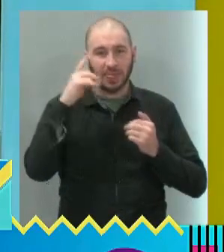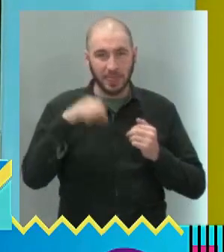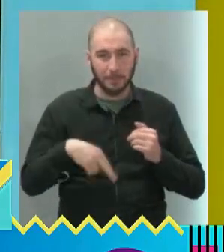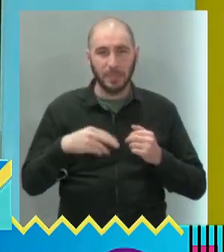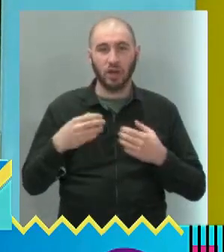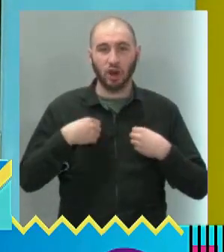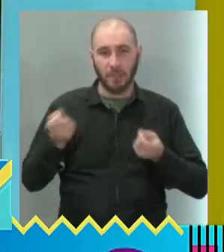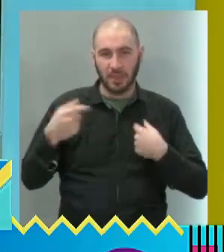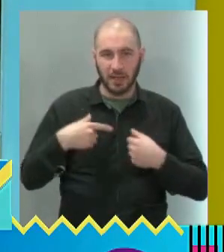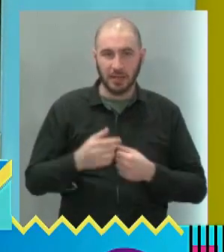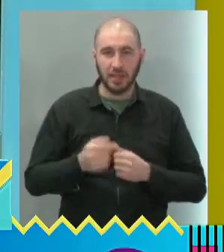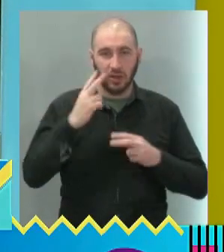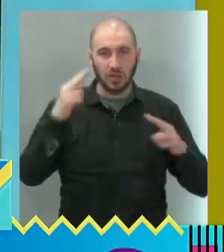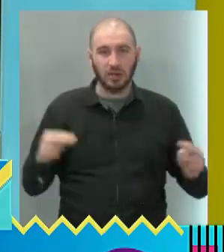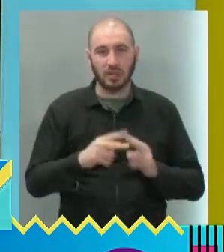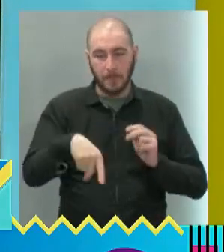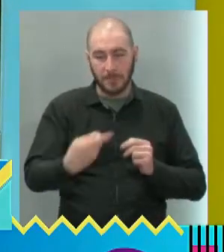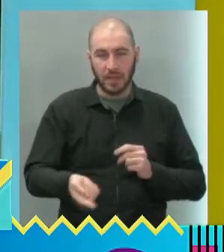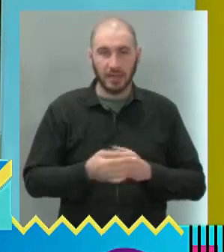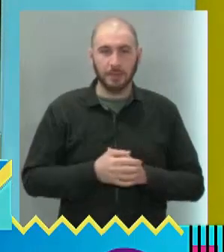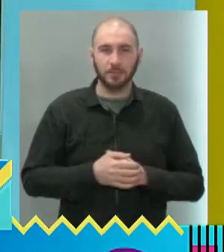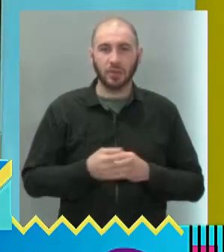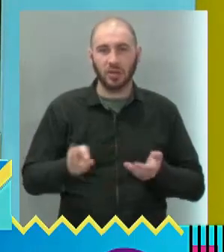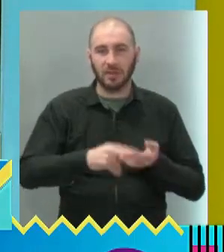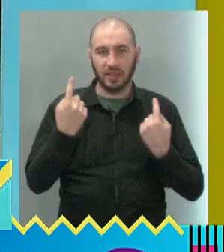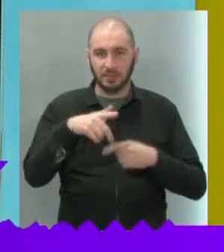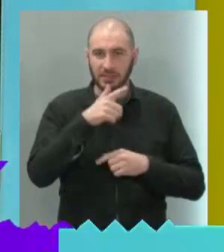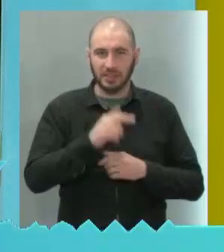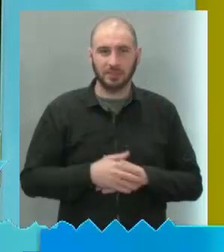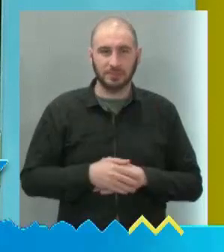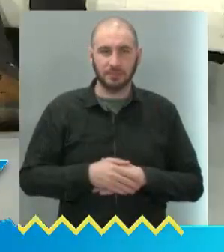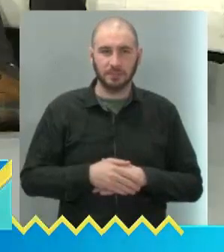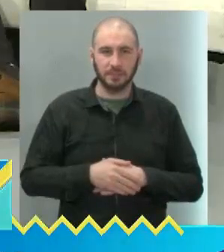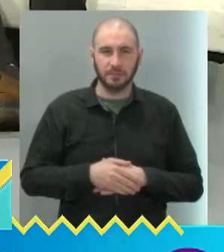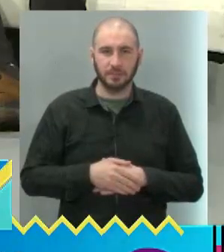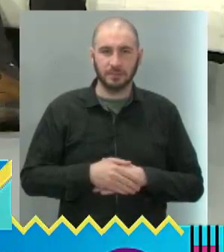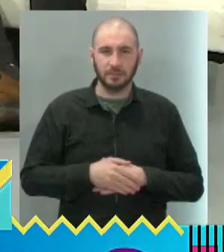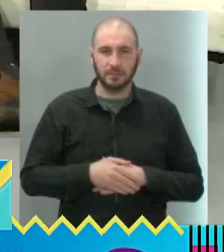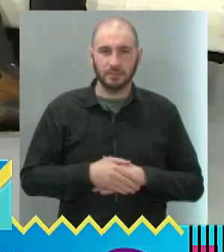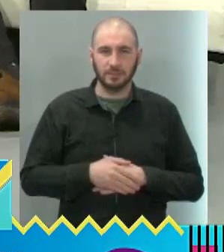vistió en el día de hoy y nos encontramos mañana en un nuevo Distintos Parecidos.